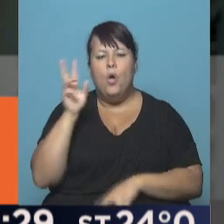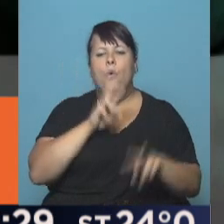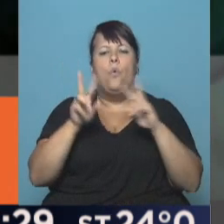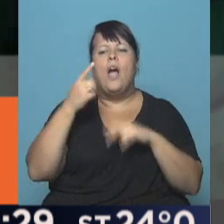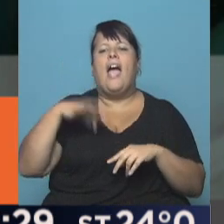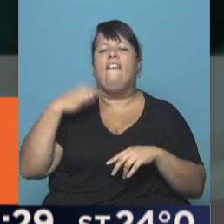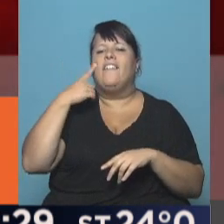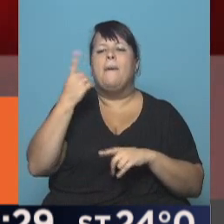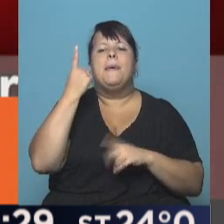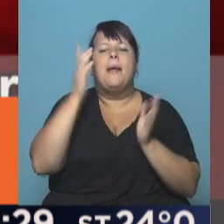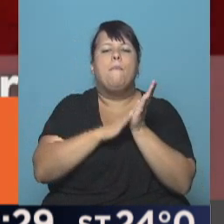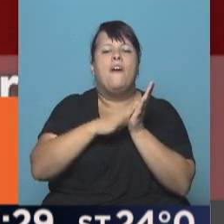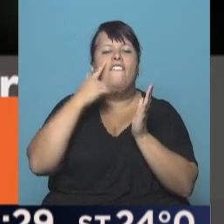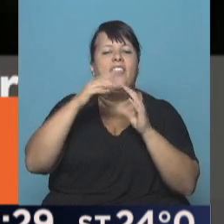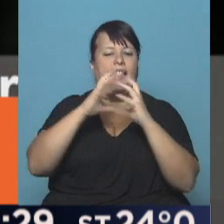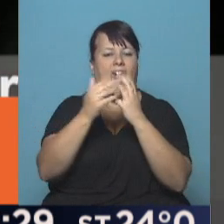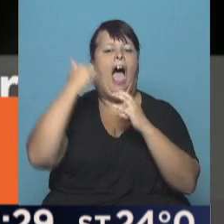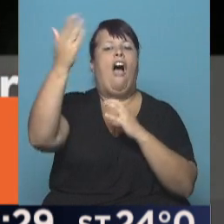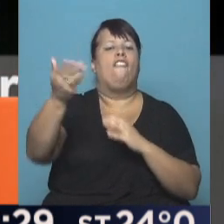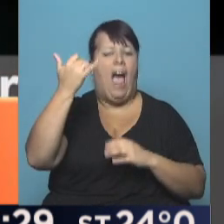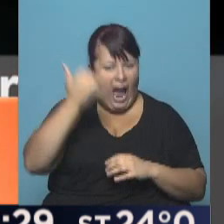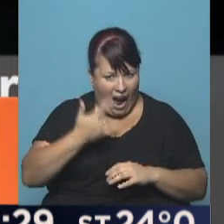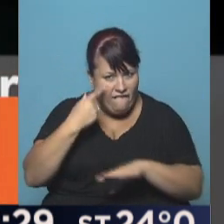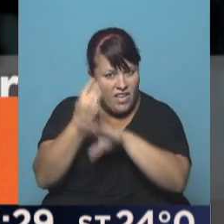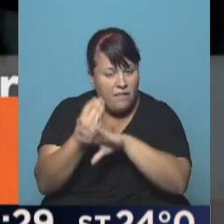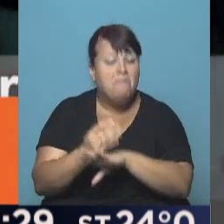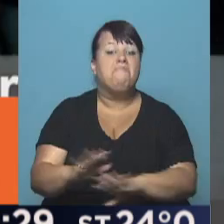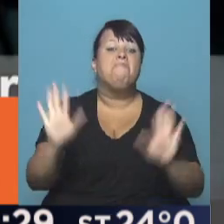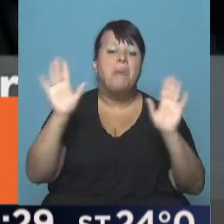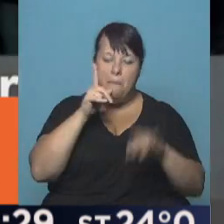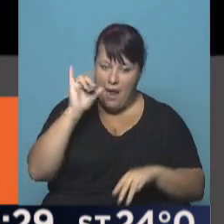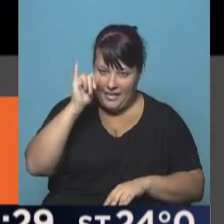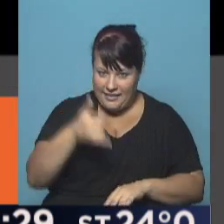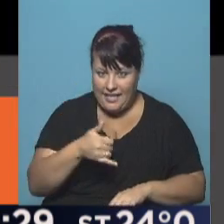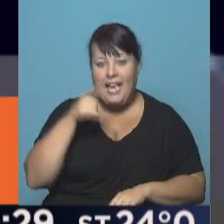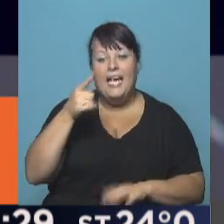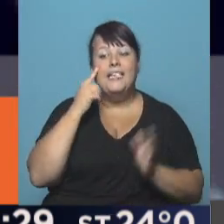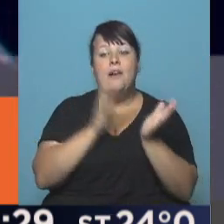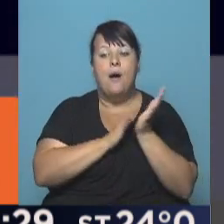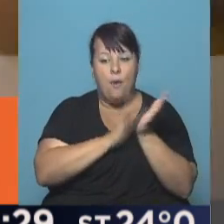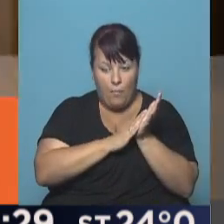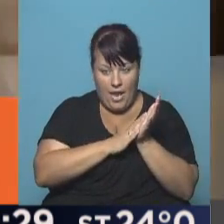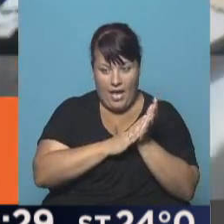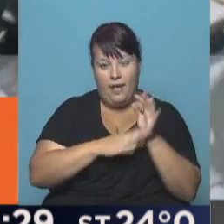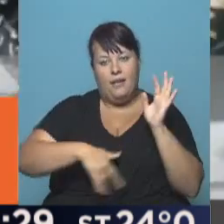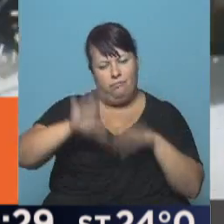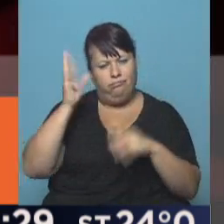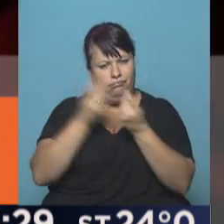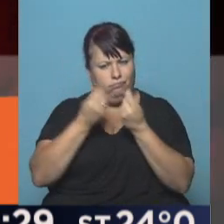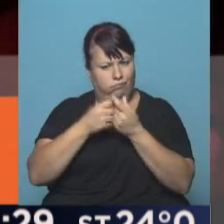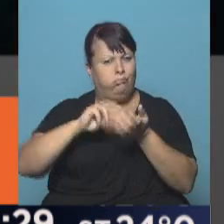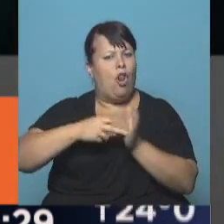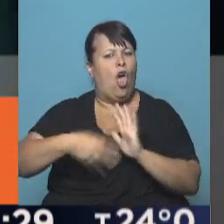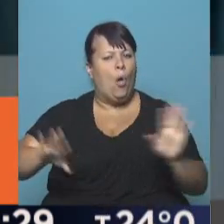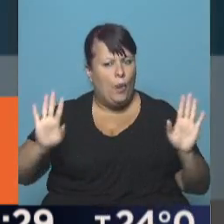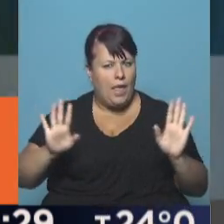vida, la primera prueba de la vida fuera de la Tierra. ¿Hay vida? Bueno, parece que sí. Y esa prueba va a traer más de un problema, esa cosa